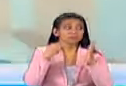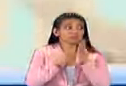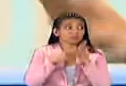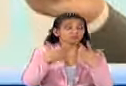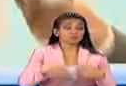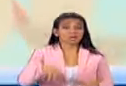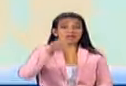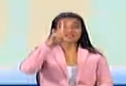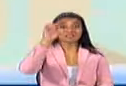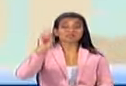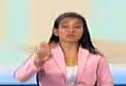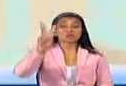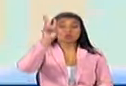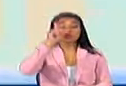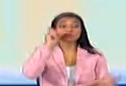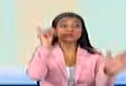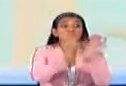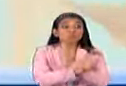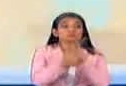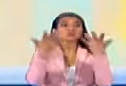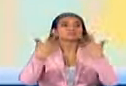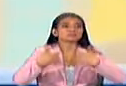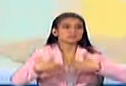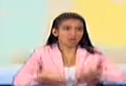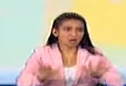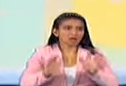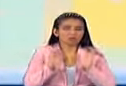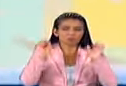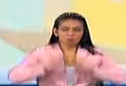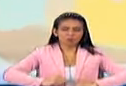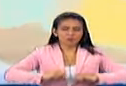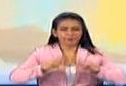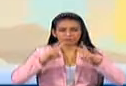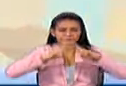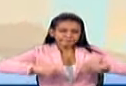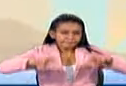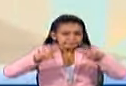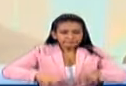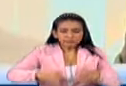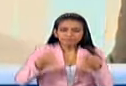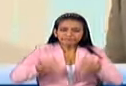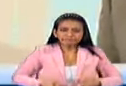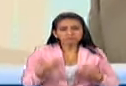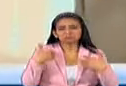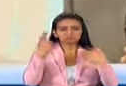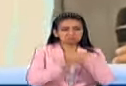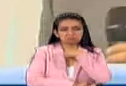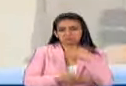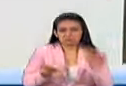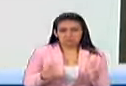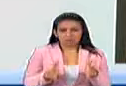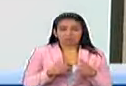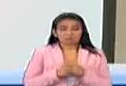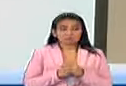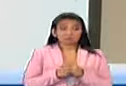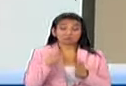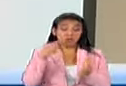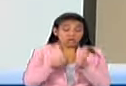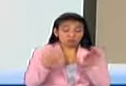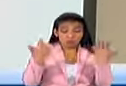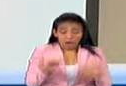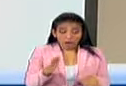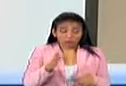102 denuncias después de haber hecho un análisis en donde no se detectó ninguna irregularidad. Y si es que se